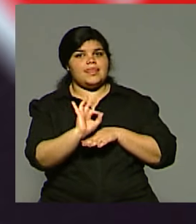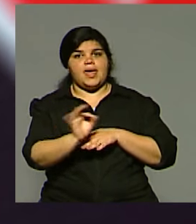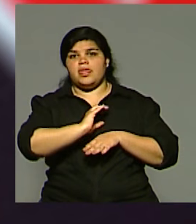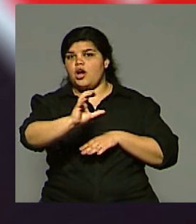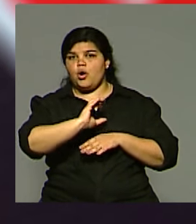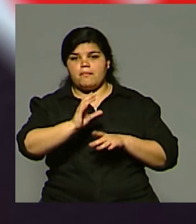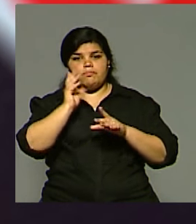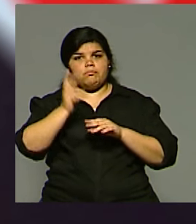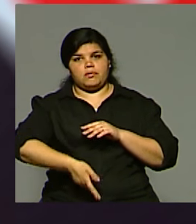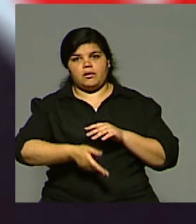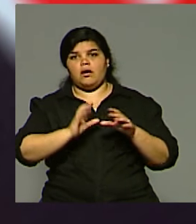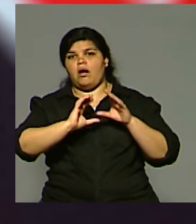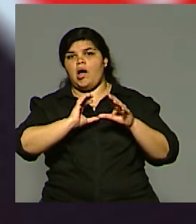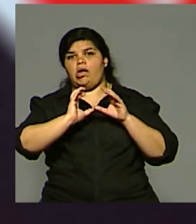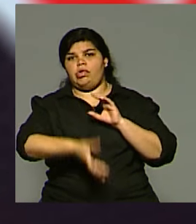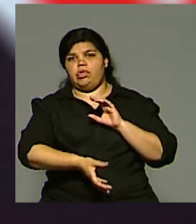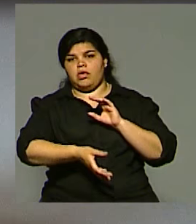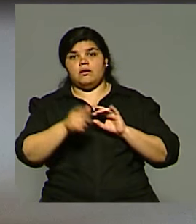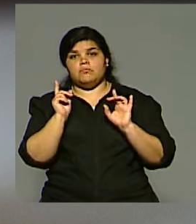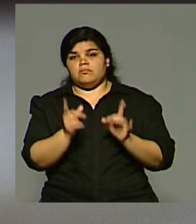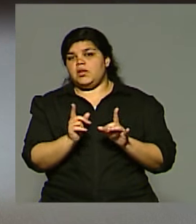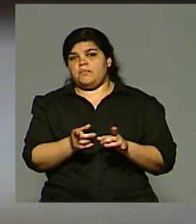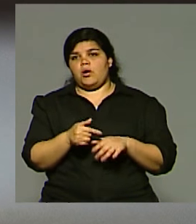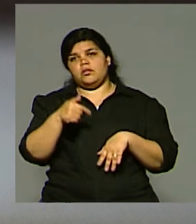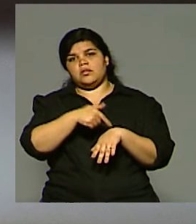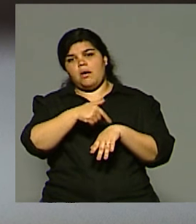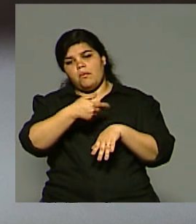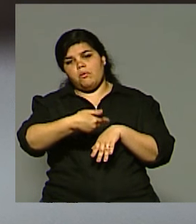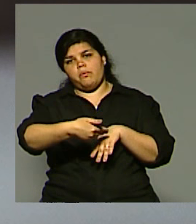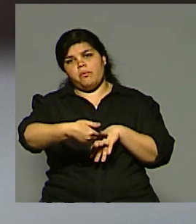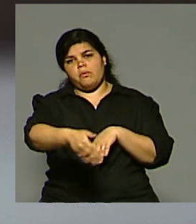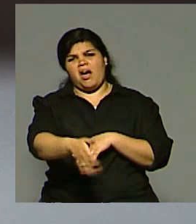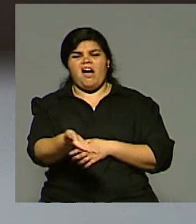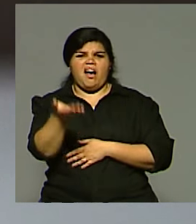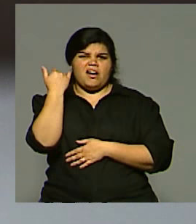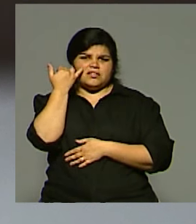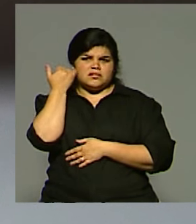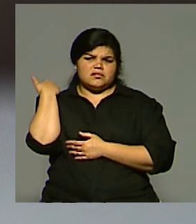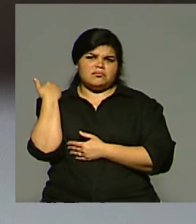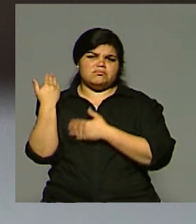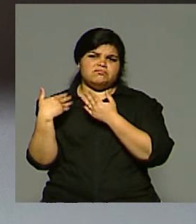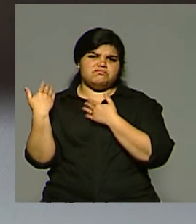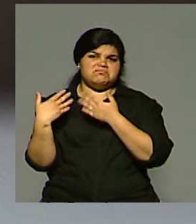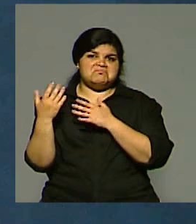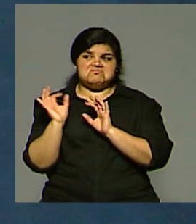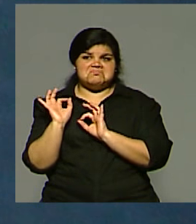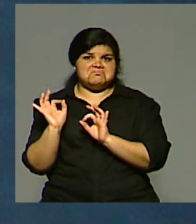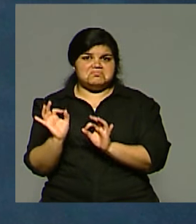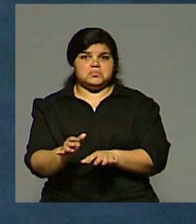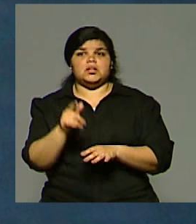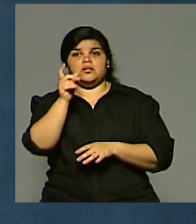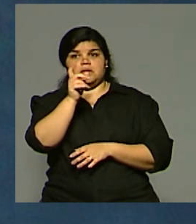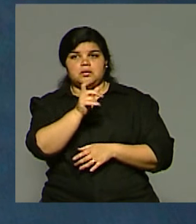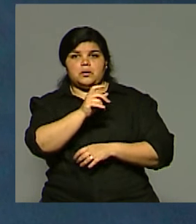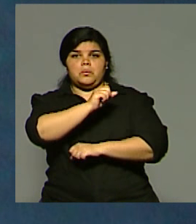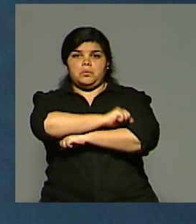comunicar más, tendrías que cambiar el equipo. Claro. Están dando un montón de tiempo. Realmente hace mucho que vienen hablando de esto y hace mucho que, por ejemplo, el que tiene Windows Phone, hace,